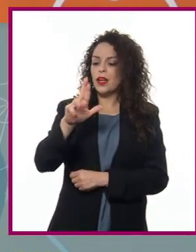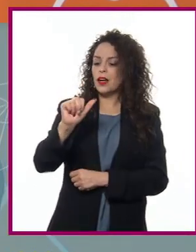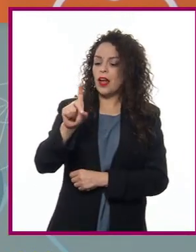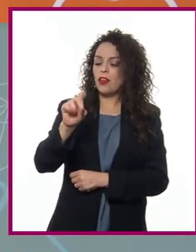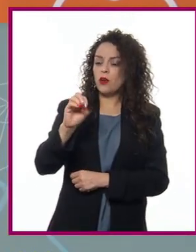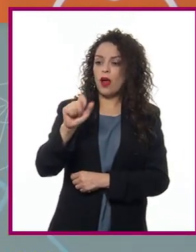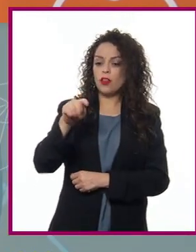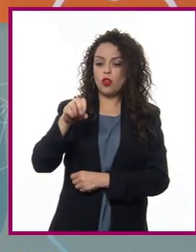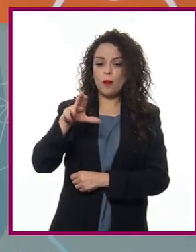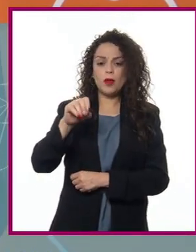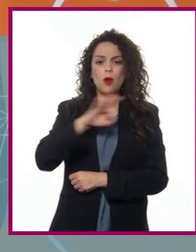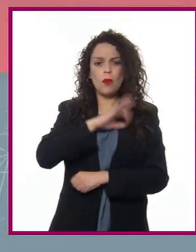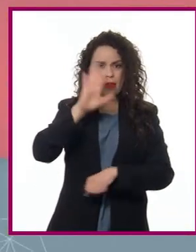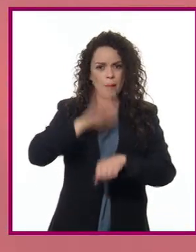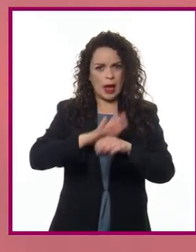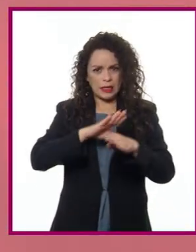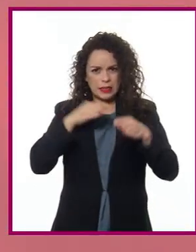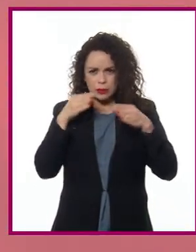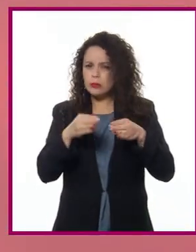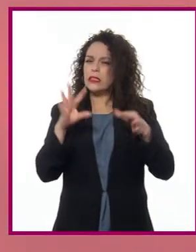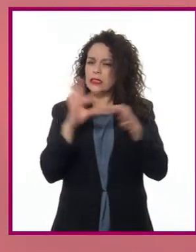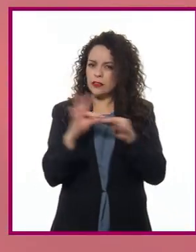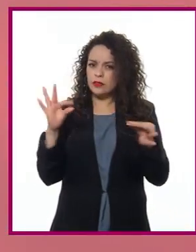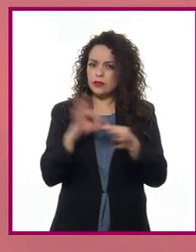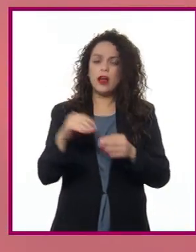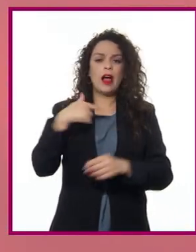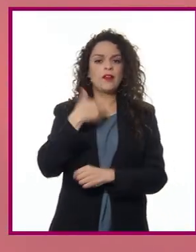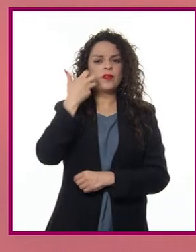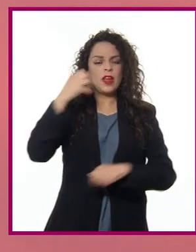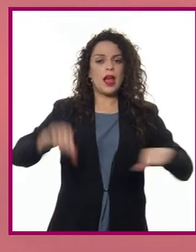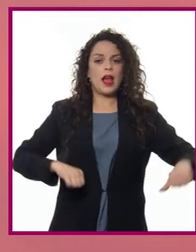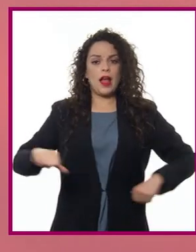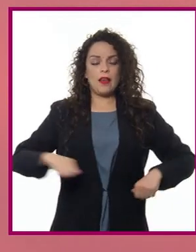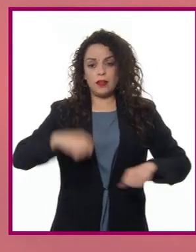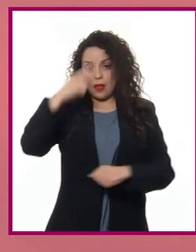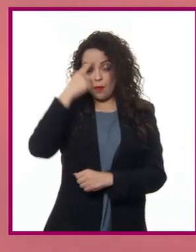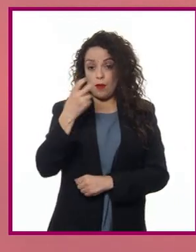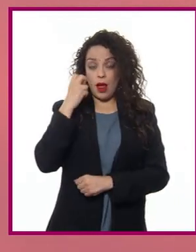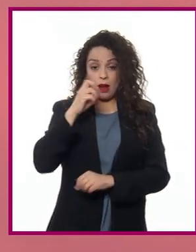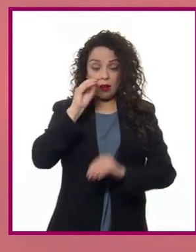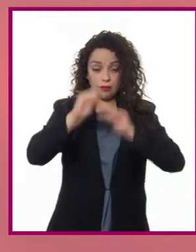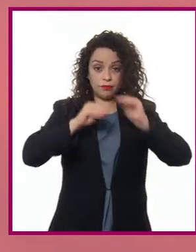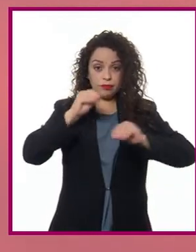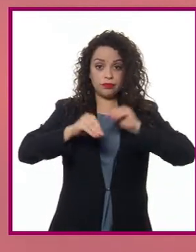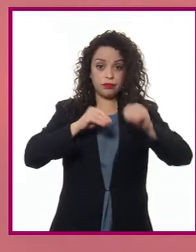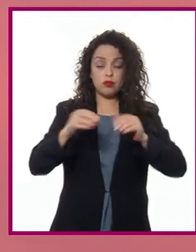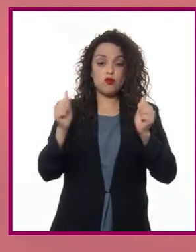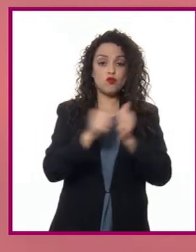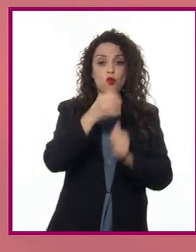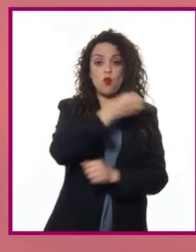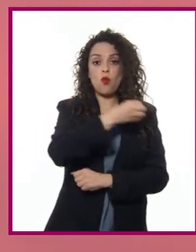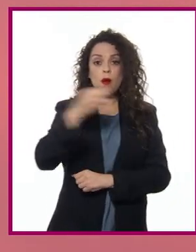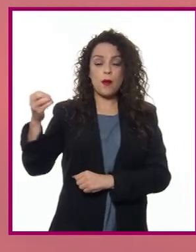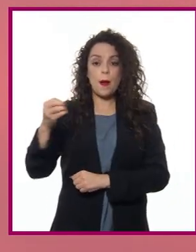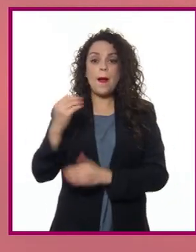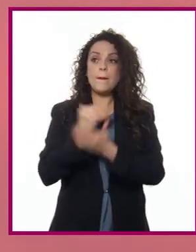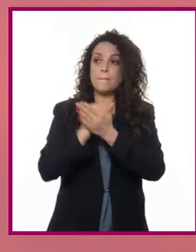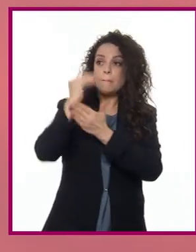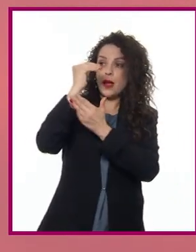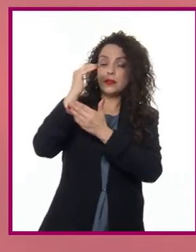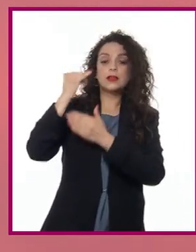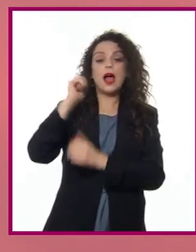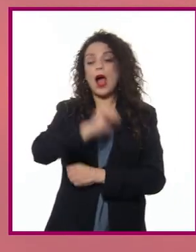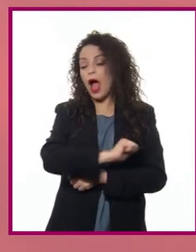ser más específico? Me gustaría hacer un reto para organizar a estos elementos de mayor a menor radio